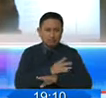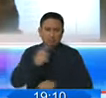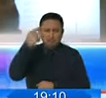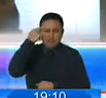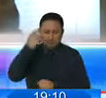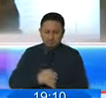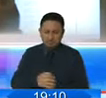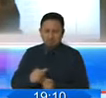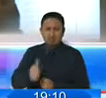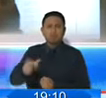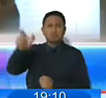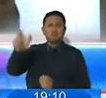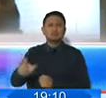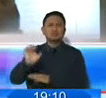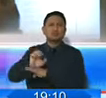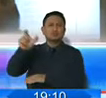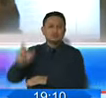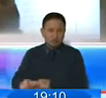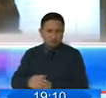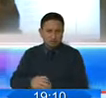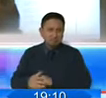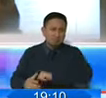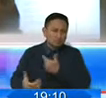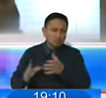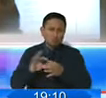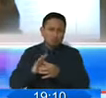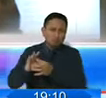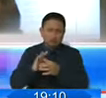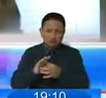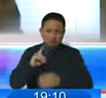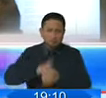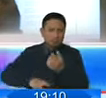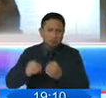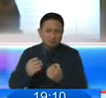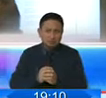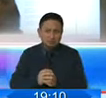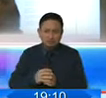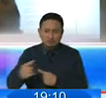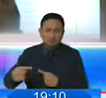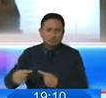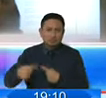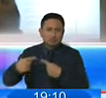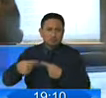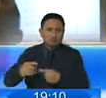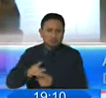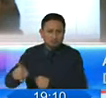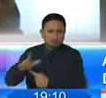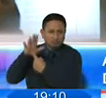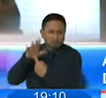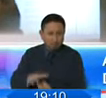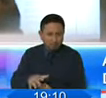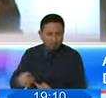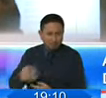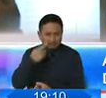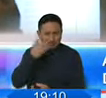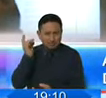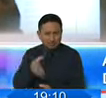de tantos otros ciudadanos ecuatorianos y de tantos otros compañeros y hermanos que día a día están siendo víctimas de este tipo de